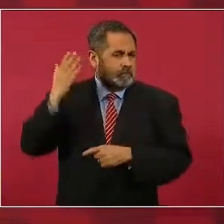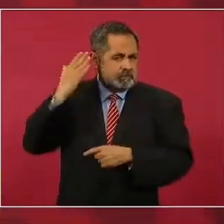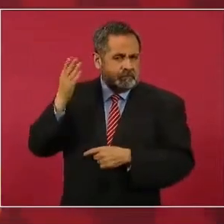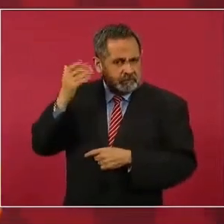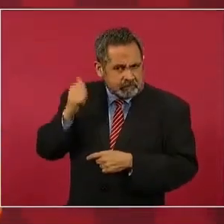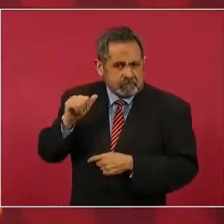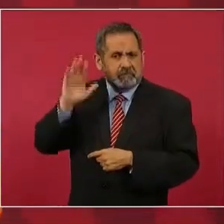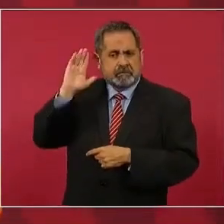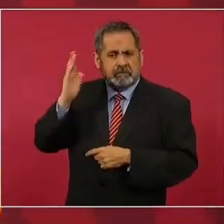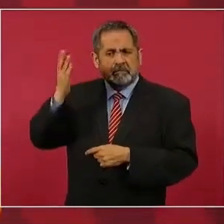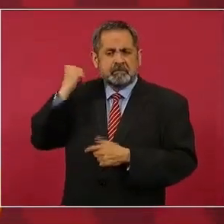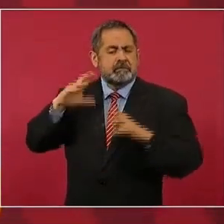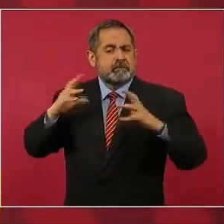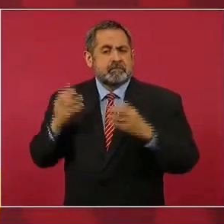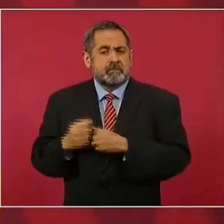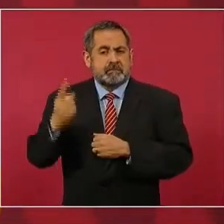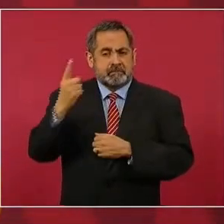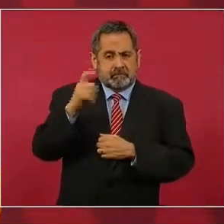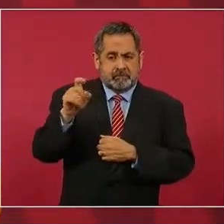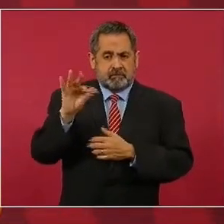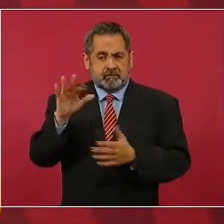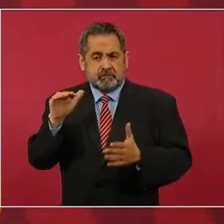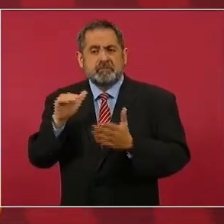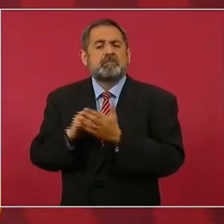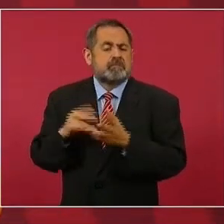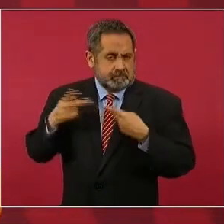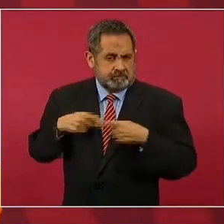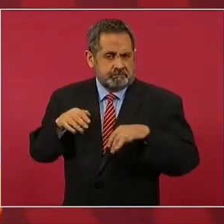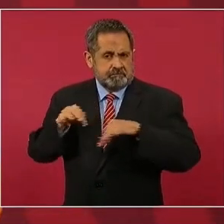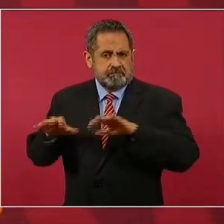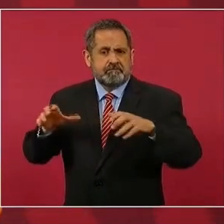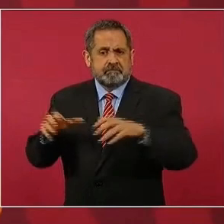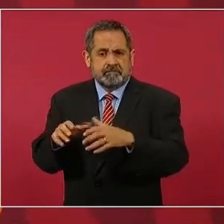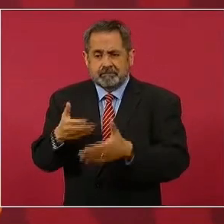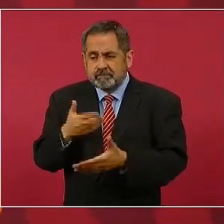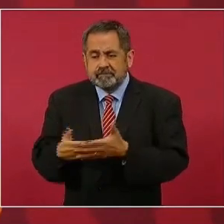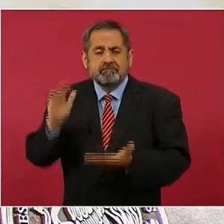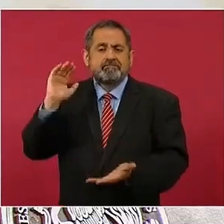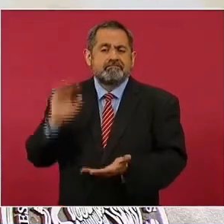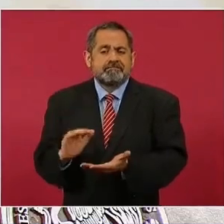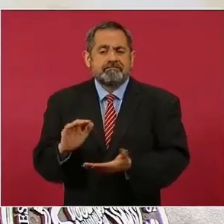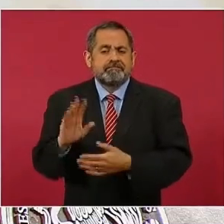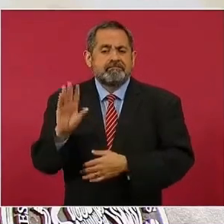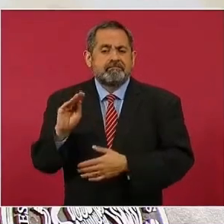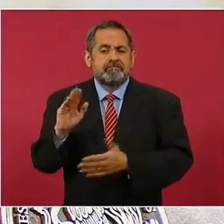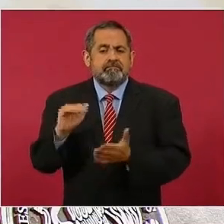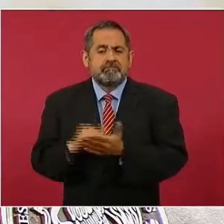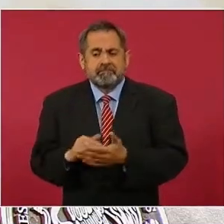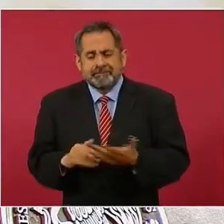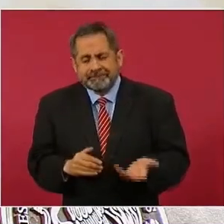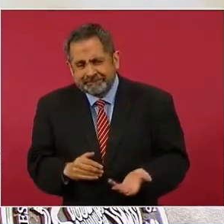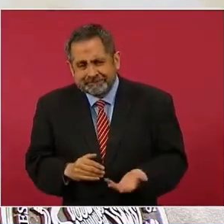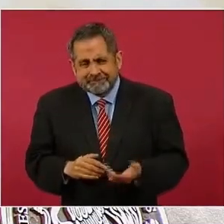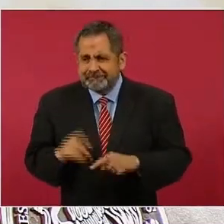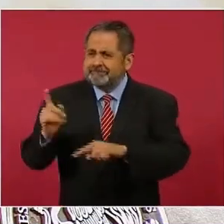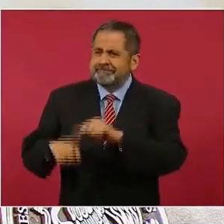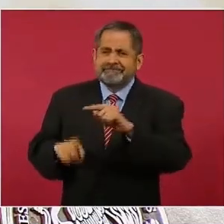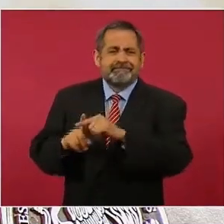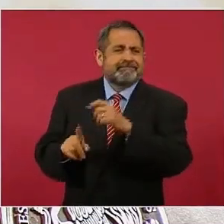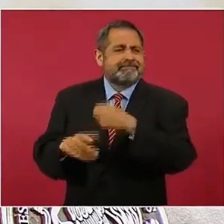de trabajadores de 140 mil, ahora somos 90 mil. Desintegraron